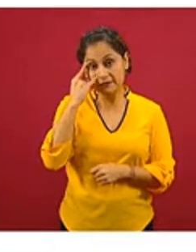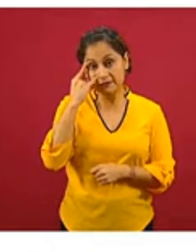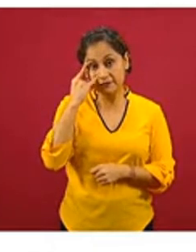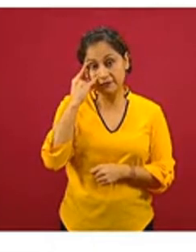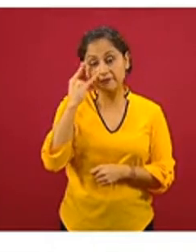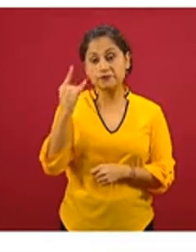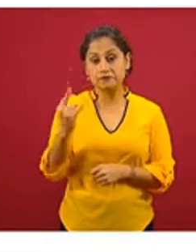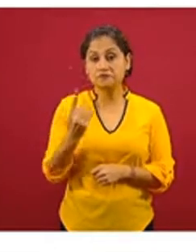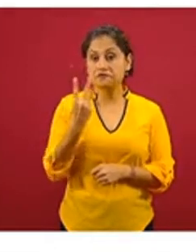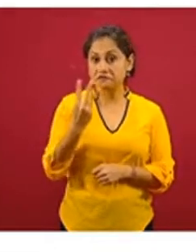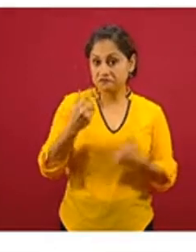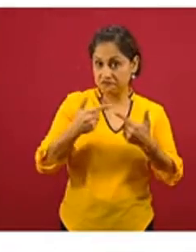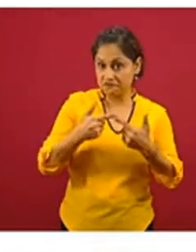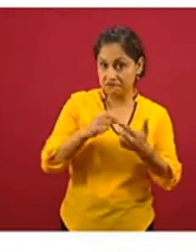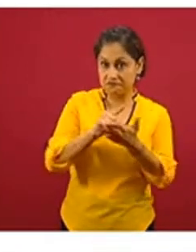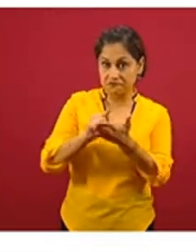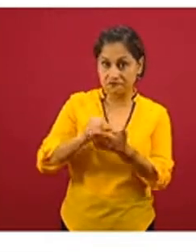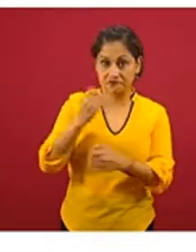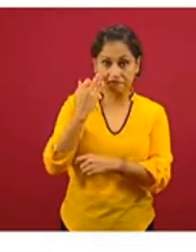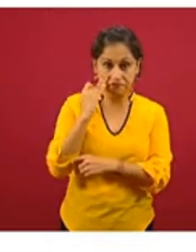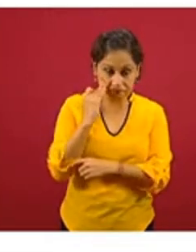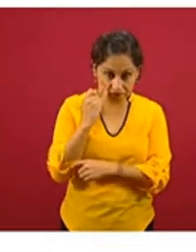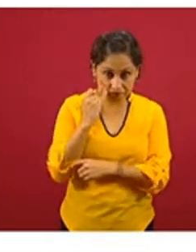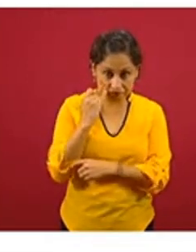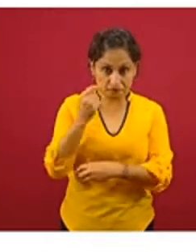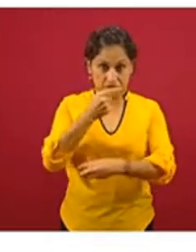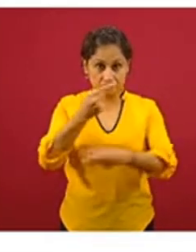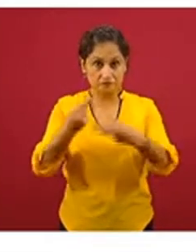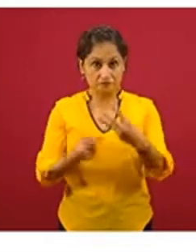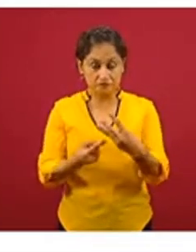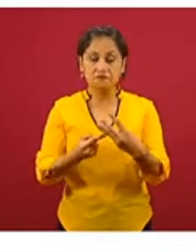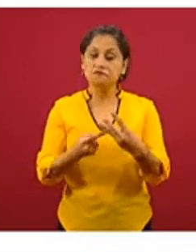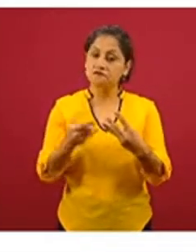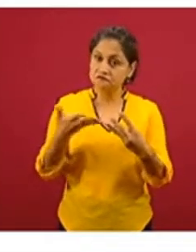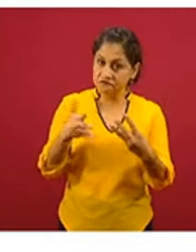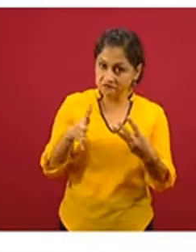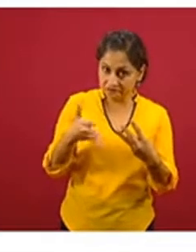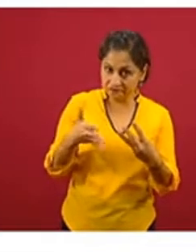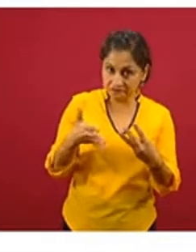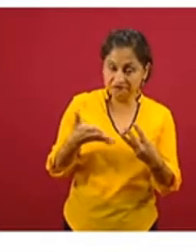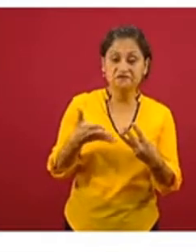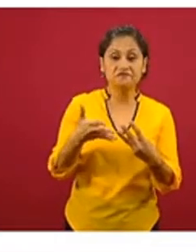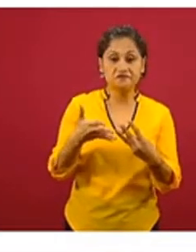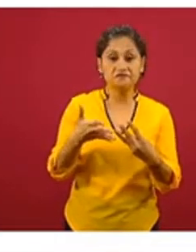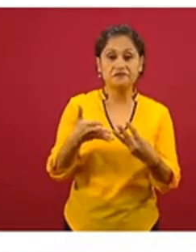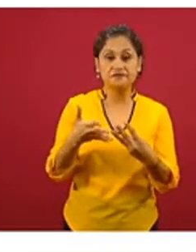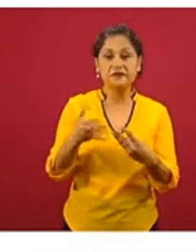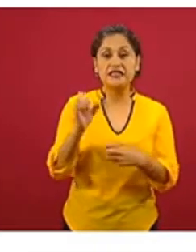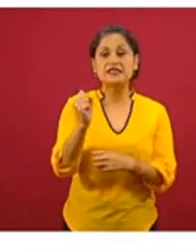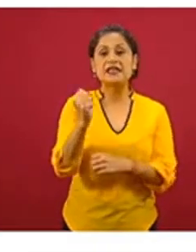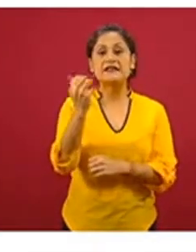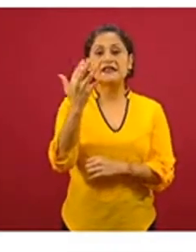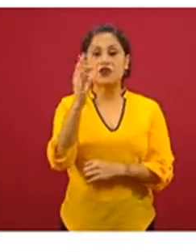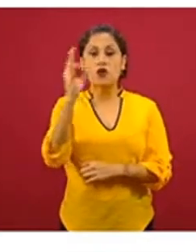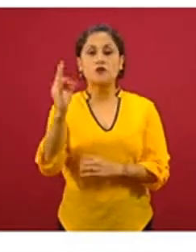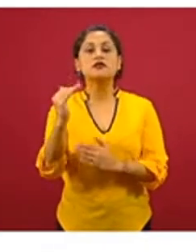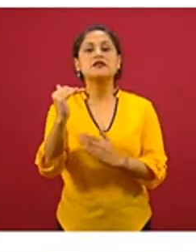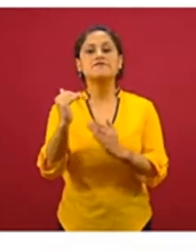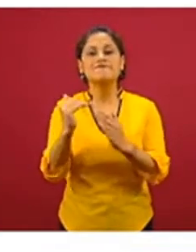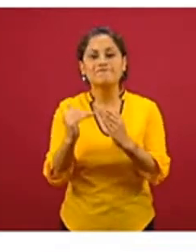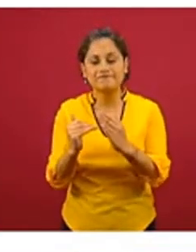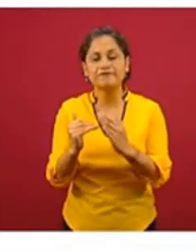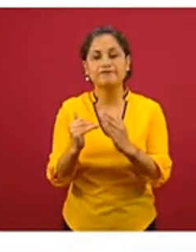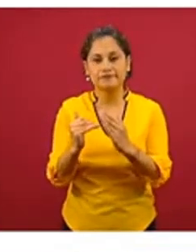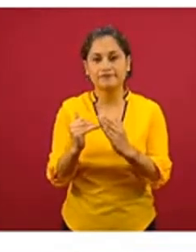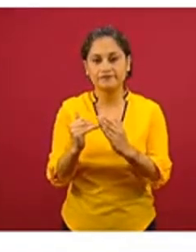tres aplicaciones, del sistema operativo y de las dos aplicaciones, y llegando también rayando a menos 65%. La siguiente, por